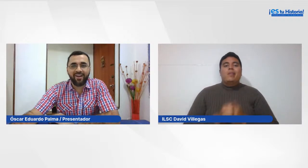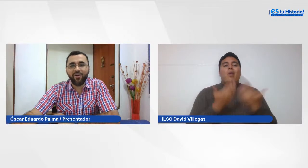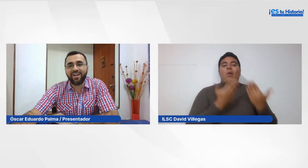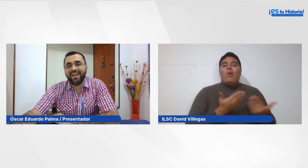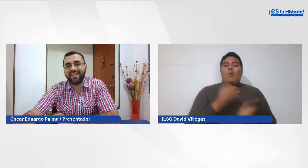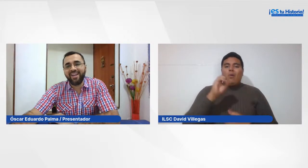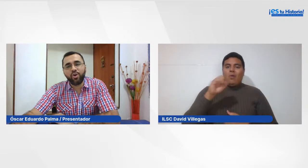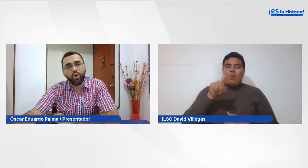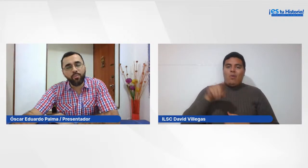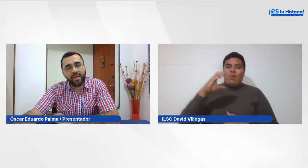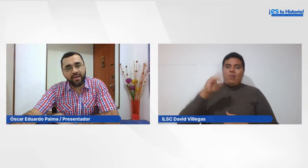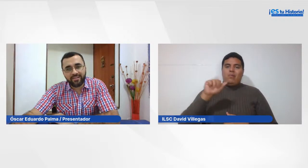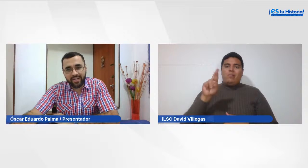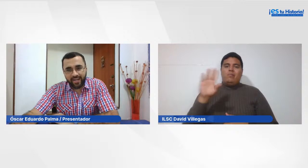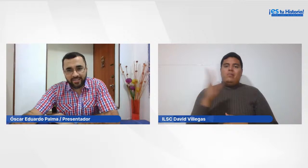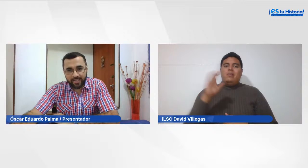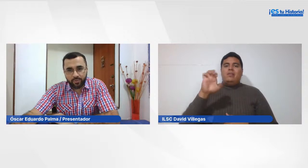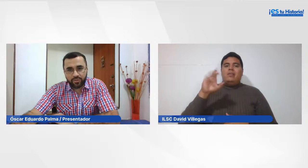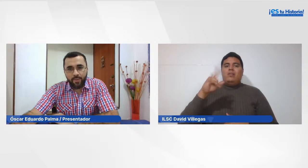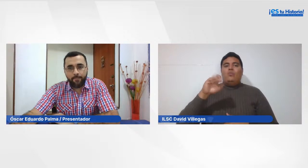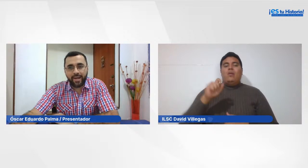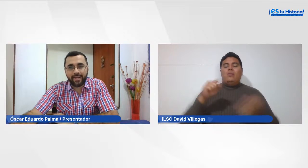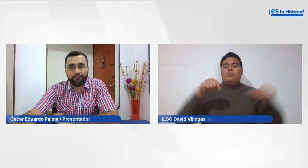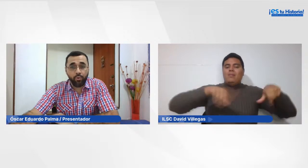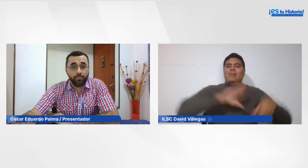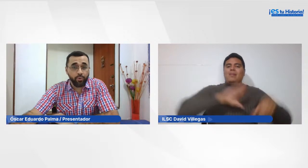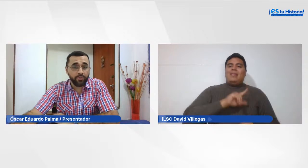desde Santiago de Cali, en Colombia, les agradecemos